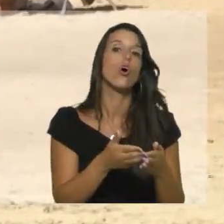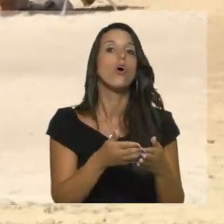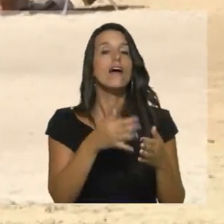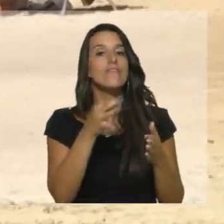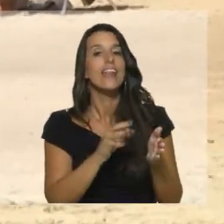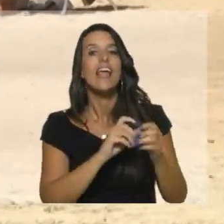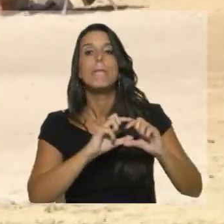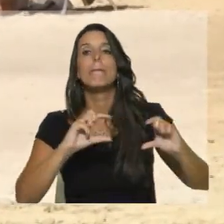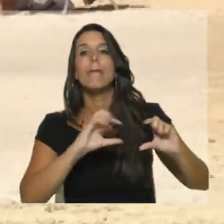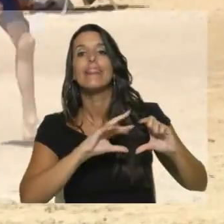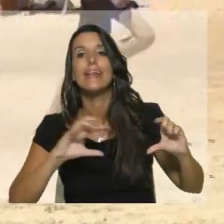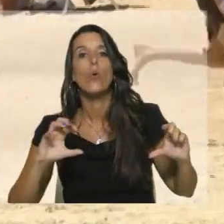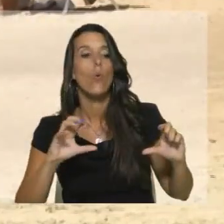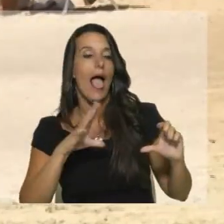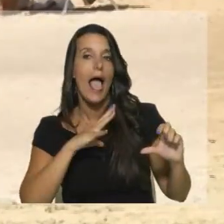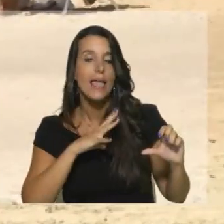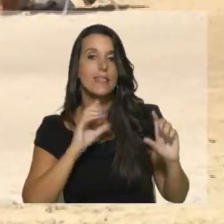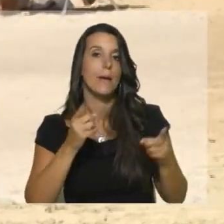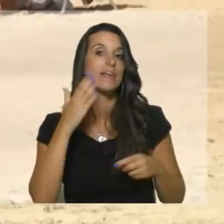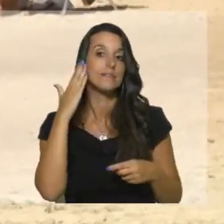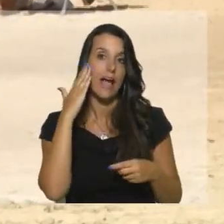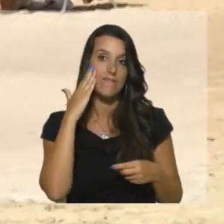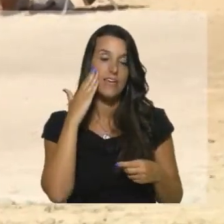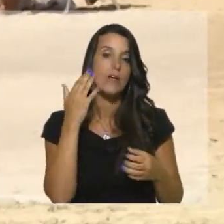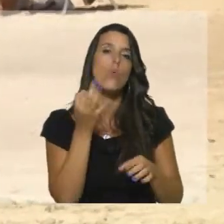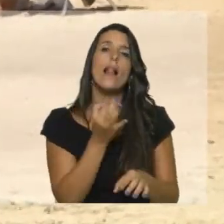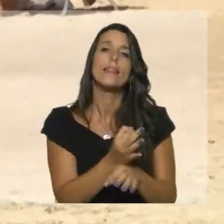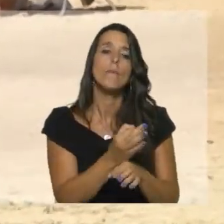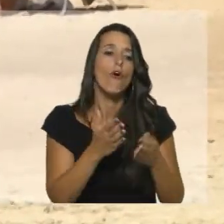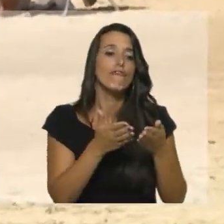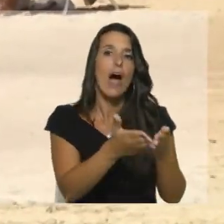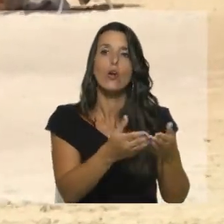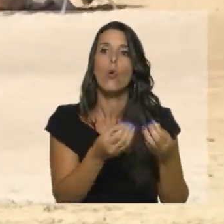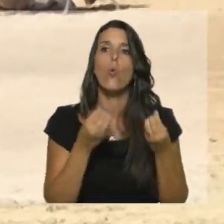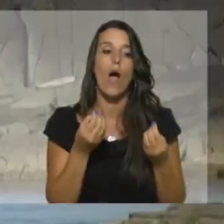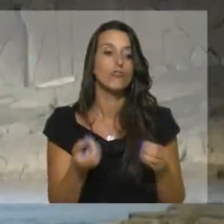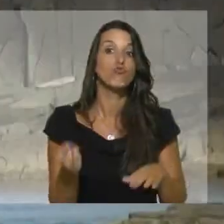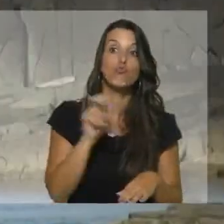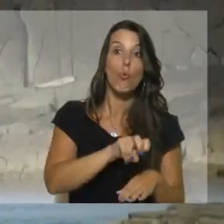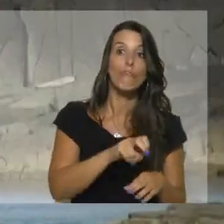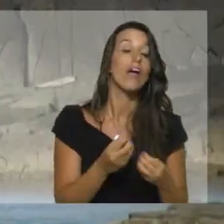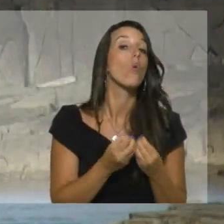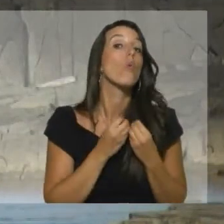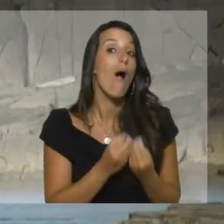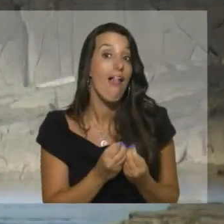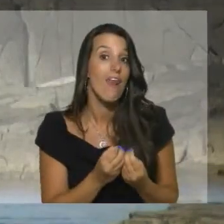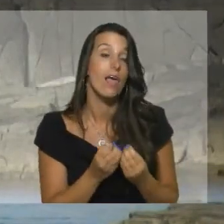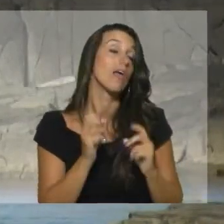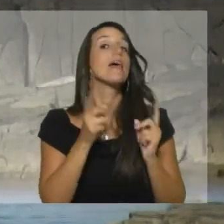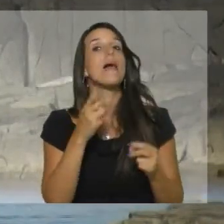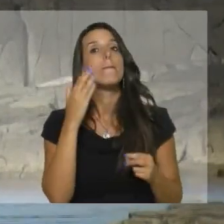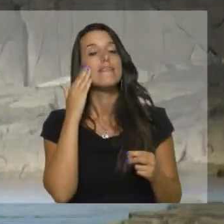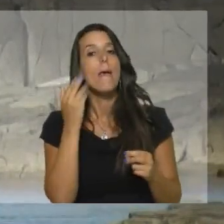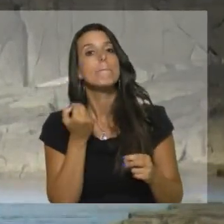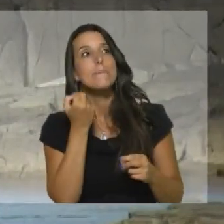matriculada, que sean conscientes del tipo de embarcación en cual se están introduciendo al agua, que tengan los